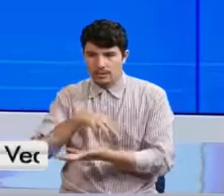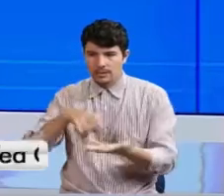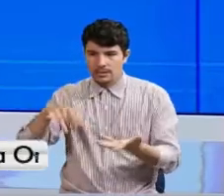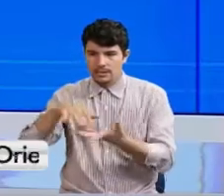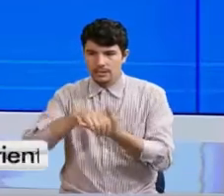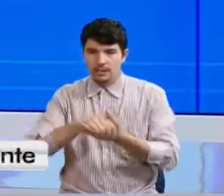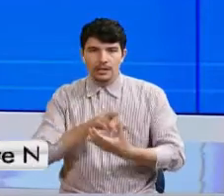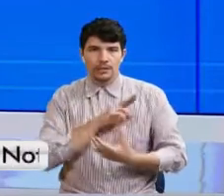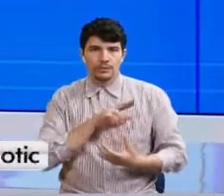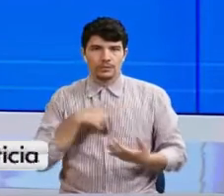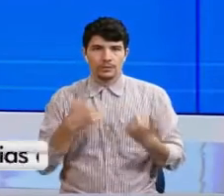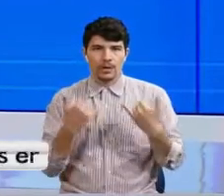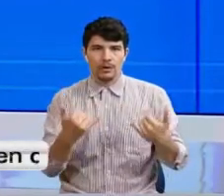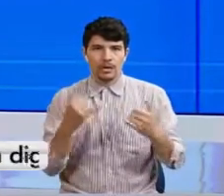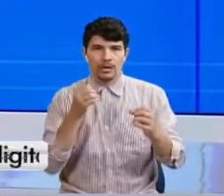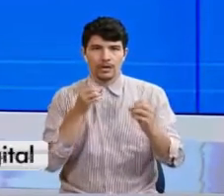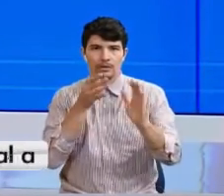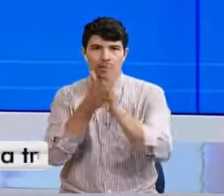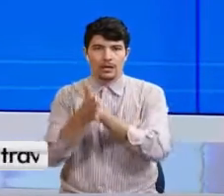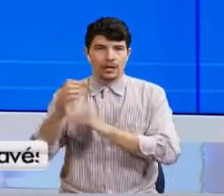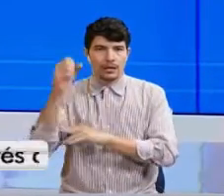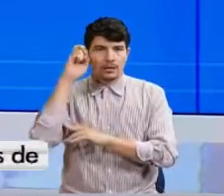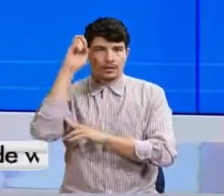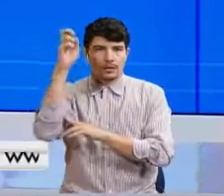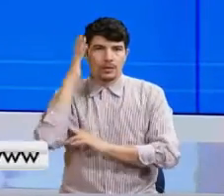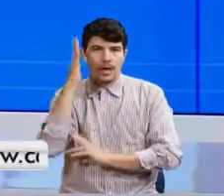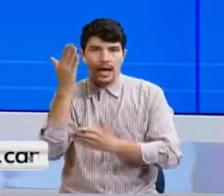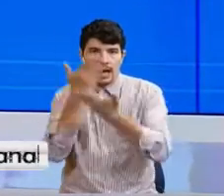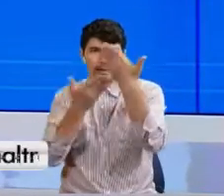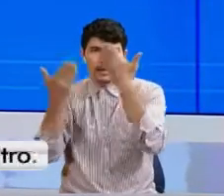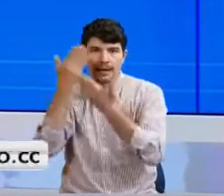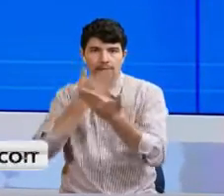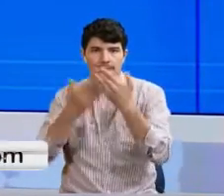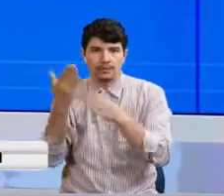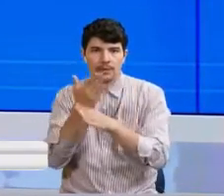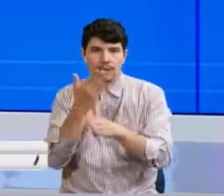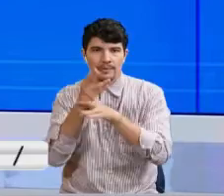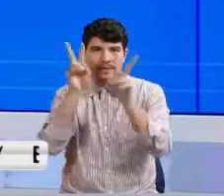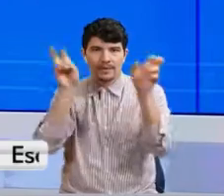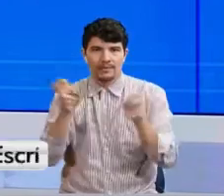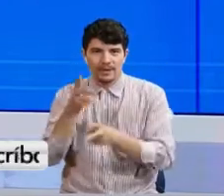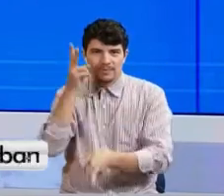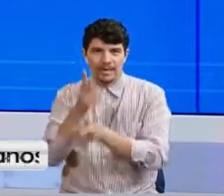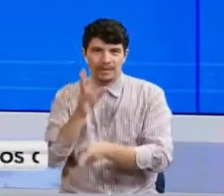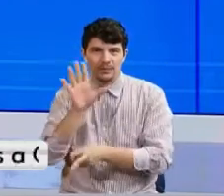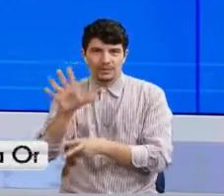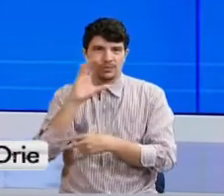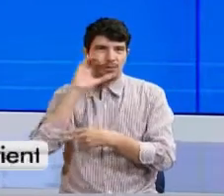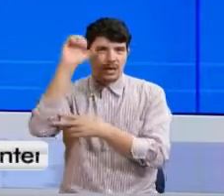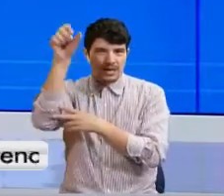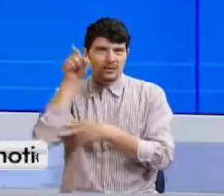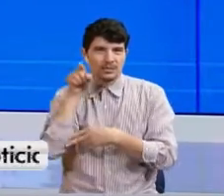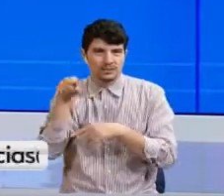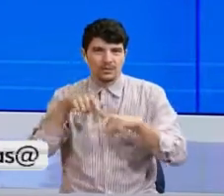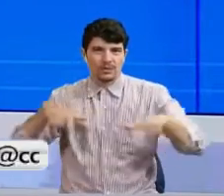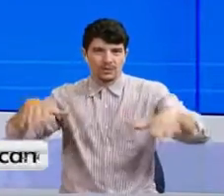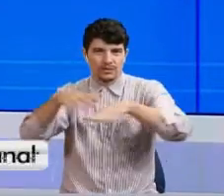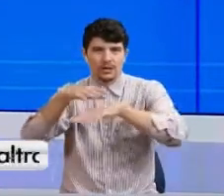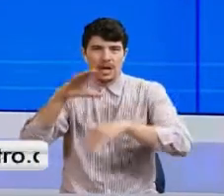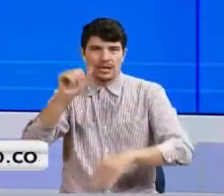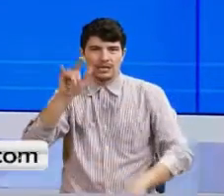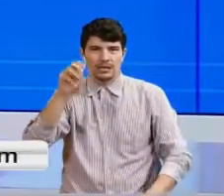y nos vamos para el norte de santander a analizar las problemáticas en materia de seguridad que se registran en ocaña la provincia de la zona del catatumbo